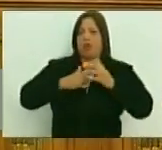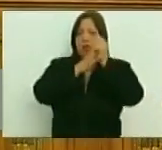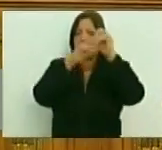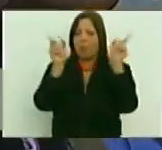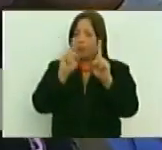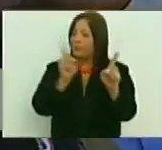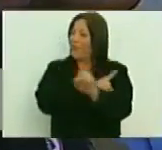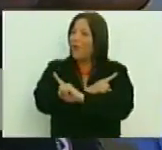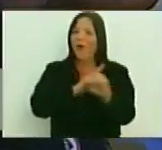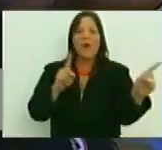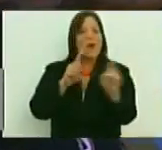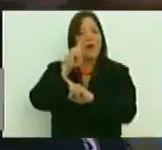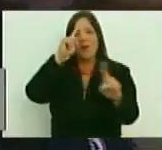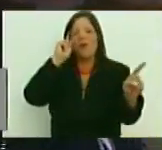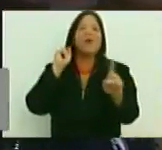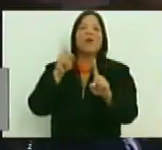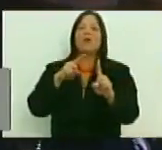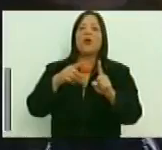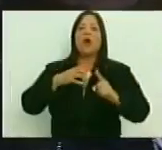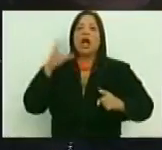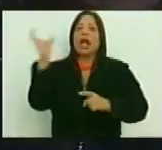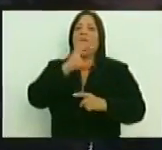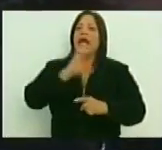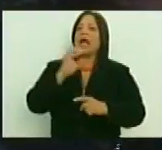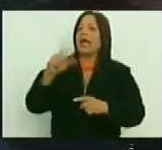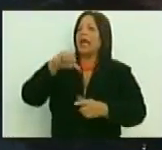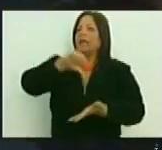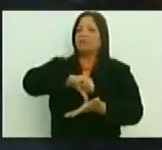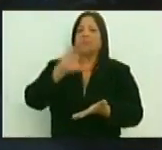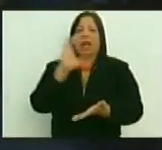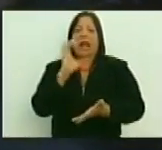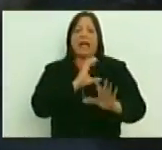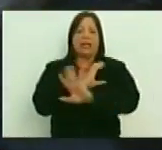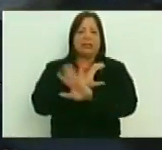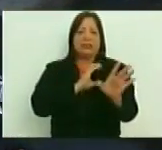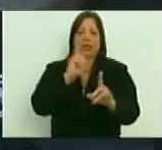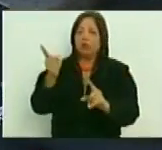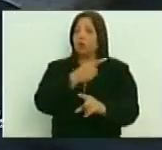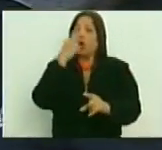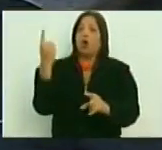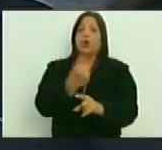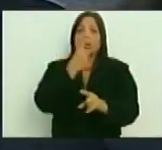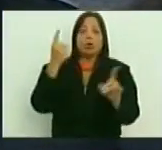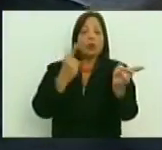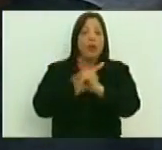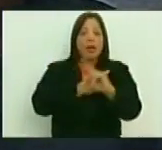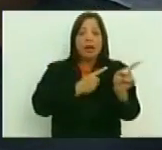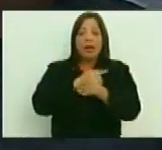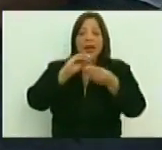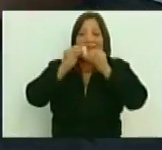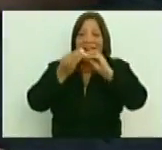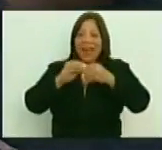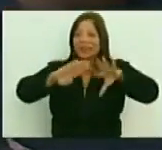políticos, no primordialmente caraqueños y caraqueñas, no solo importan